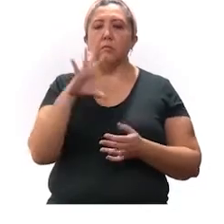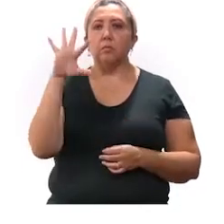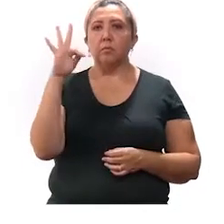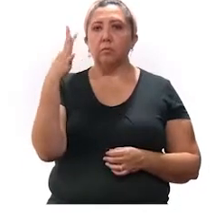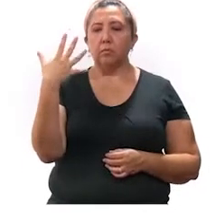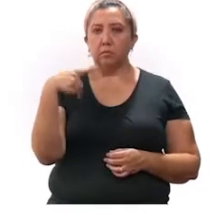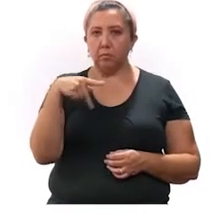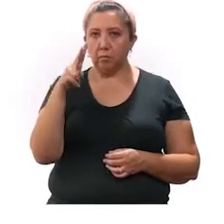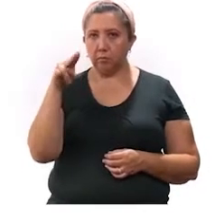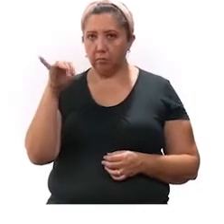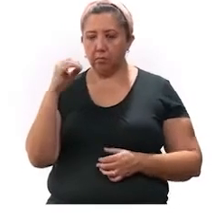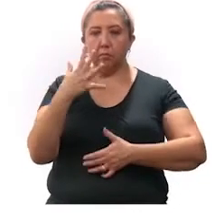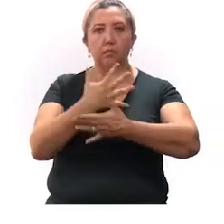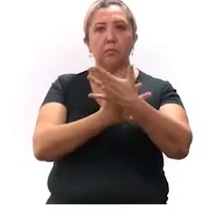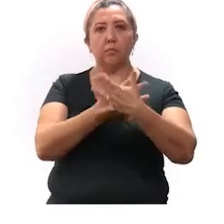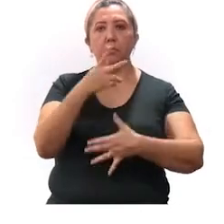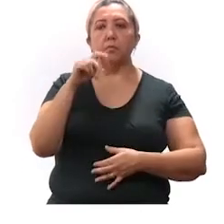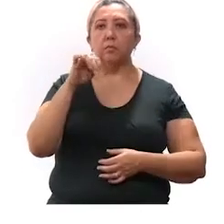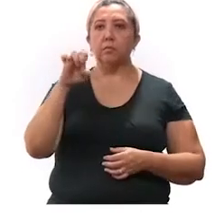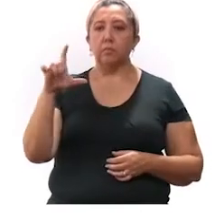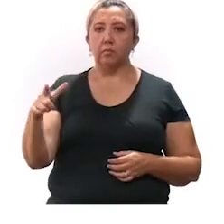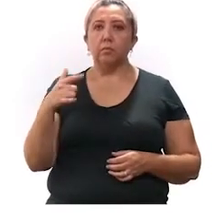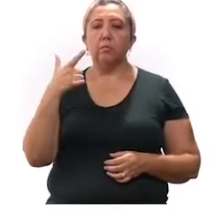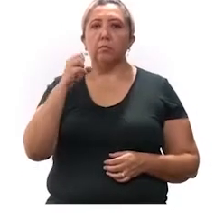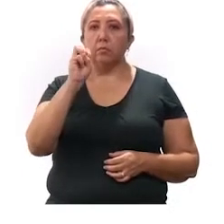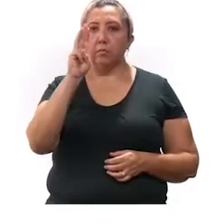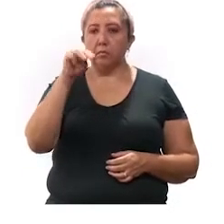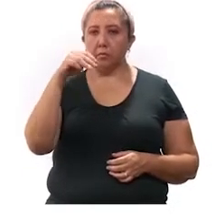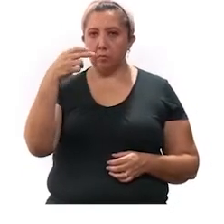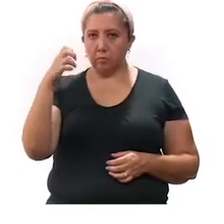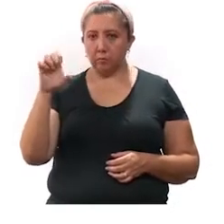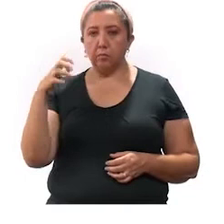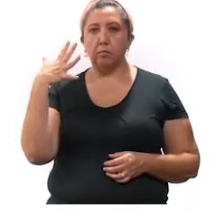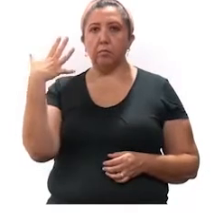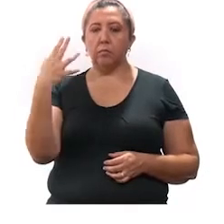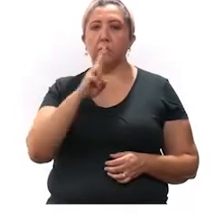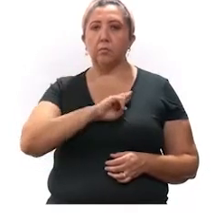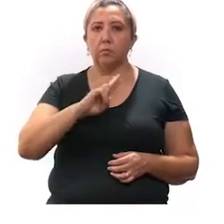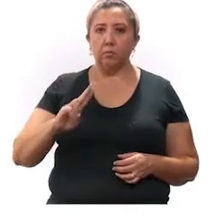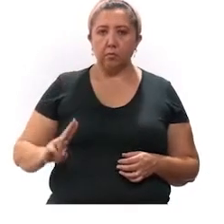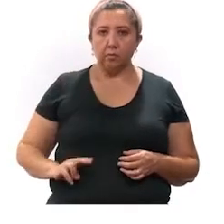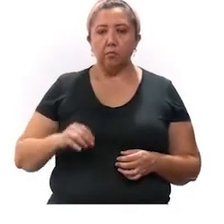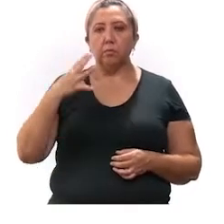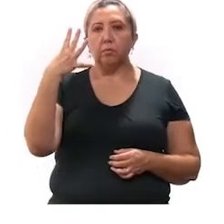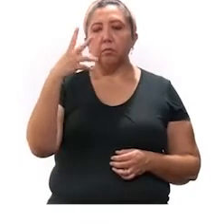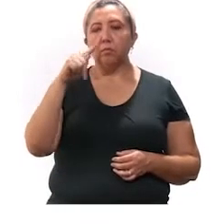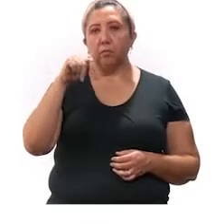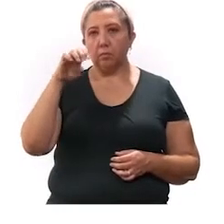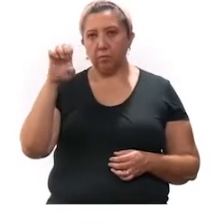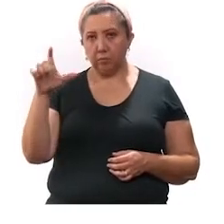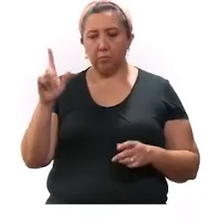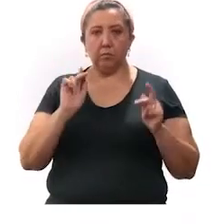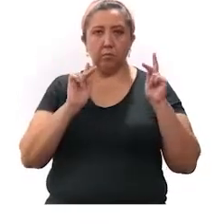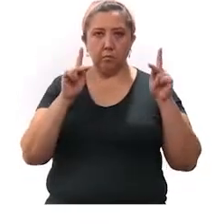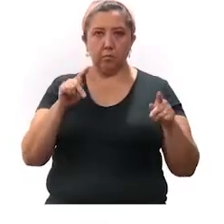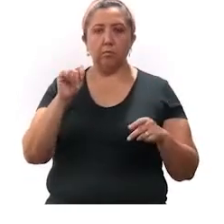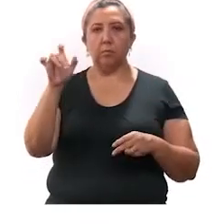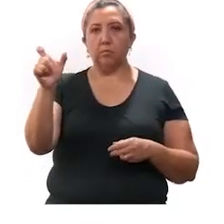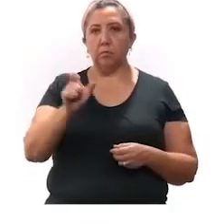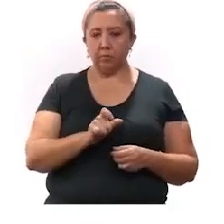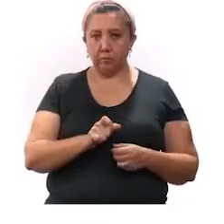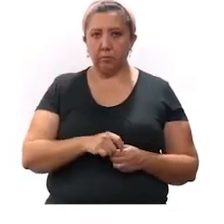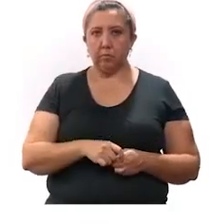45 en Canacín, 15 en Ticul, 7 en San Bajil, 5 en Umam, 4 en Motul y Progreso, 3 en